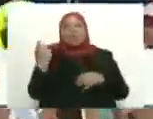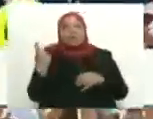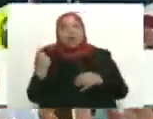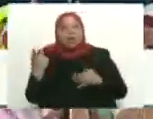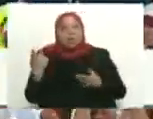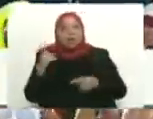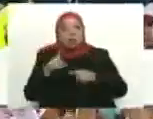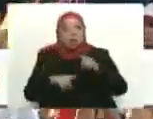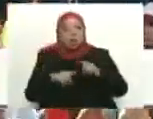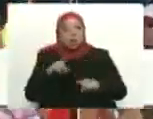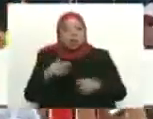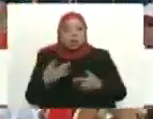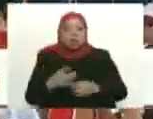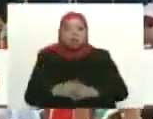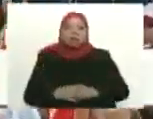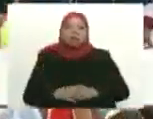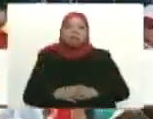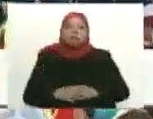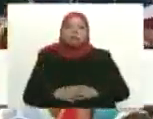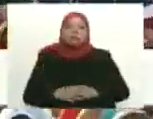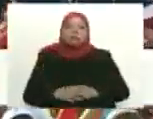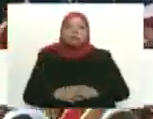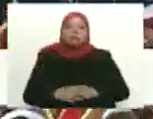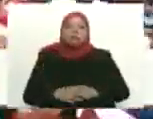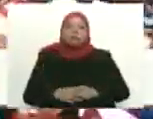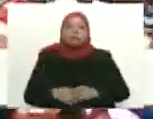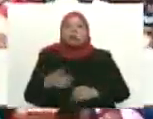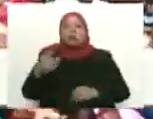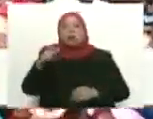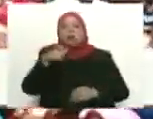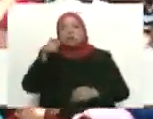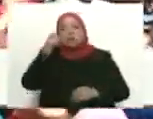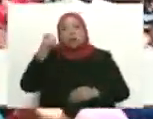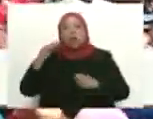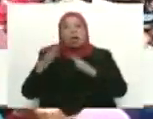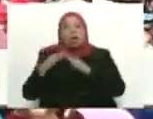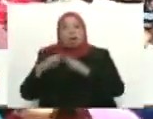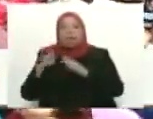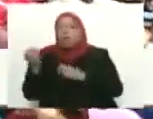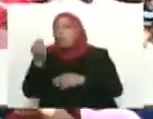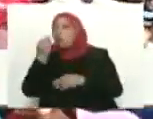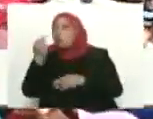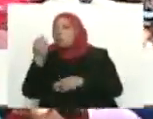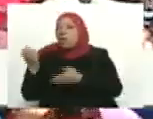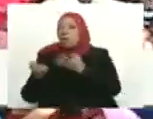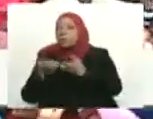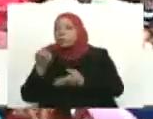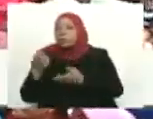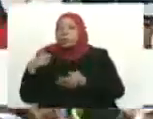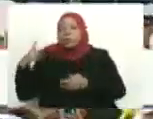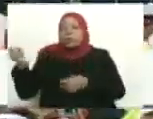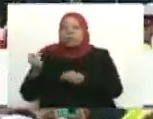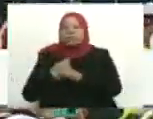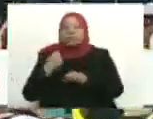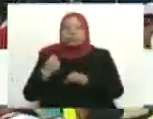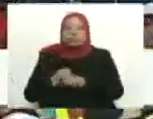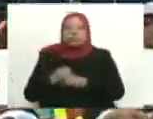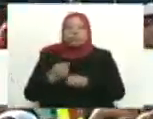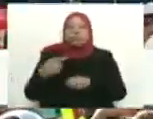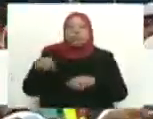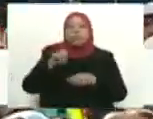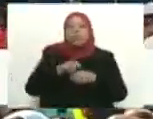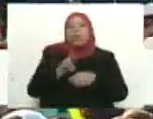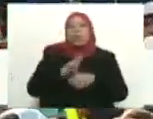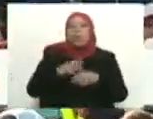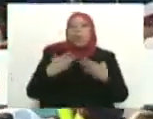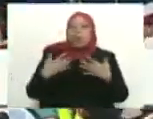algo. La que lleva a los muchachos para el colegio, le hace la comida, se va a trabajar, regresa a mediodía